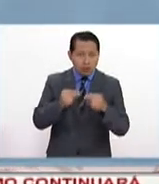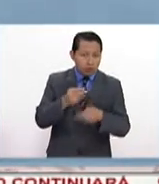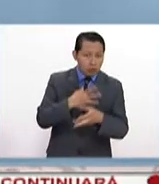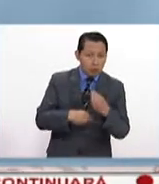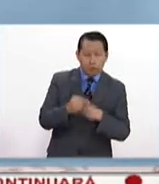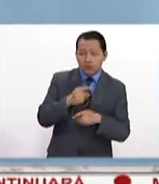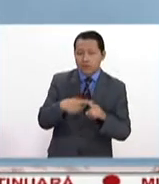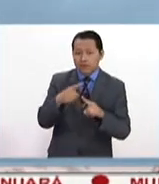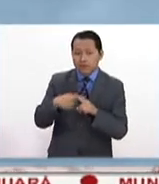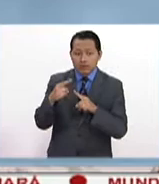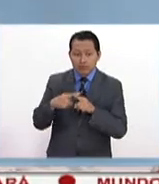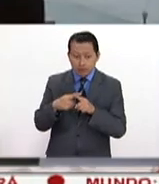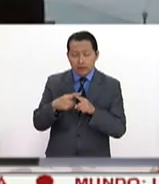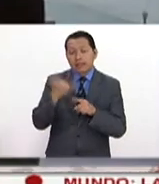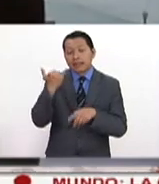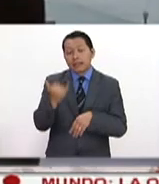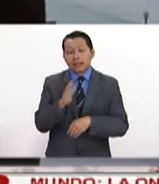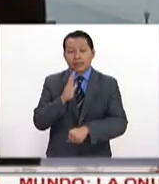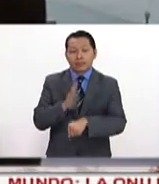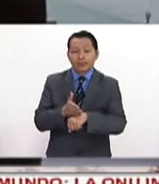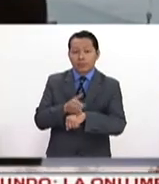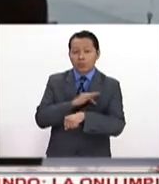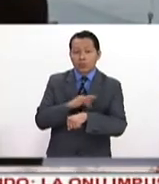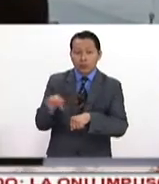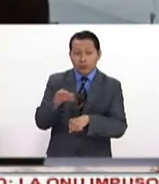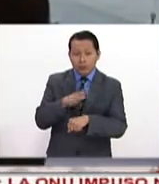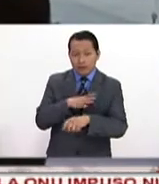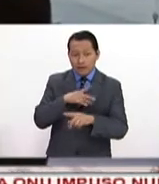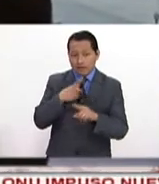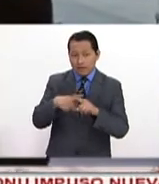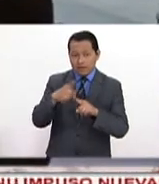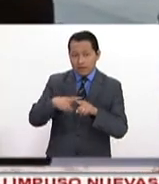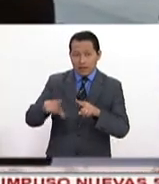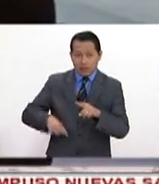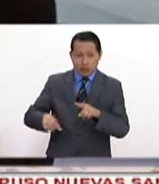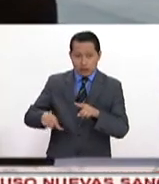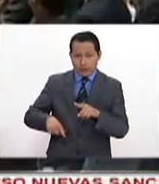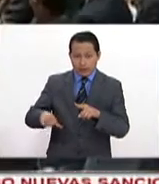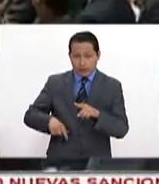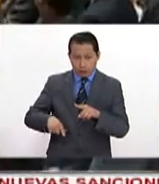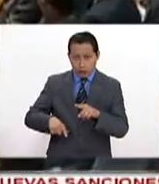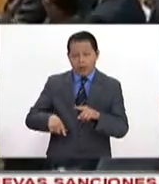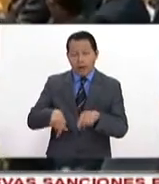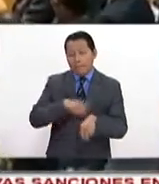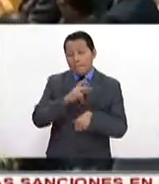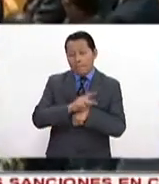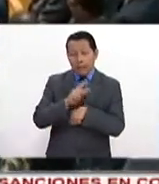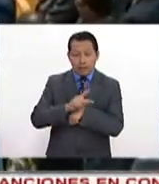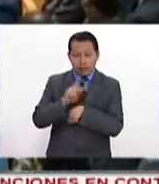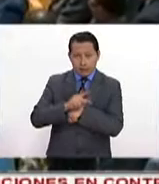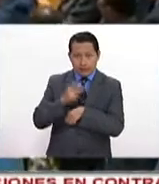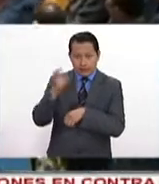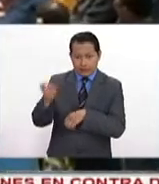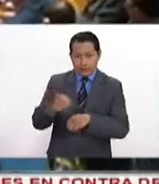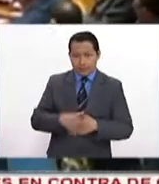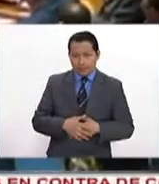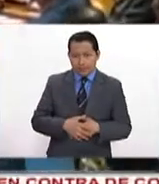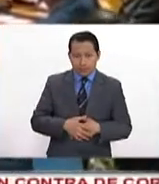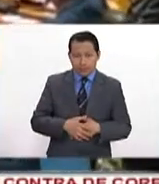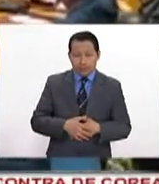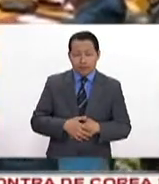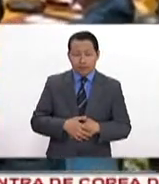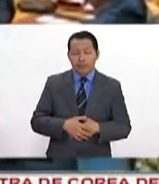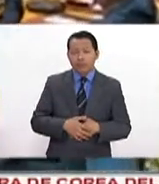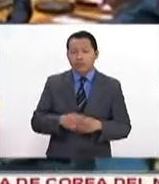con otras naciones y sancionar a las entidades gubernamentales del país asiático.